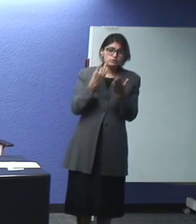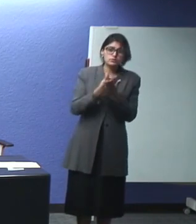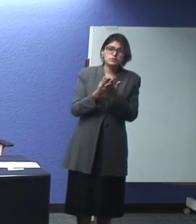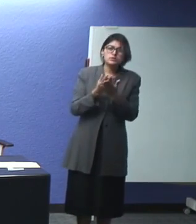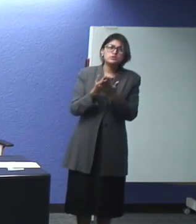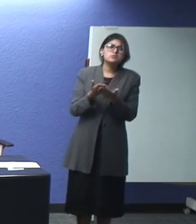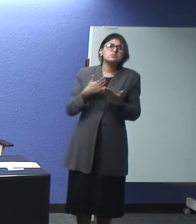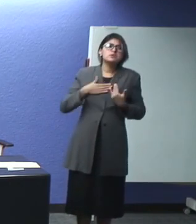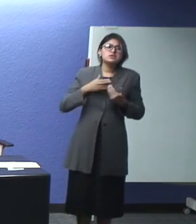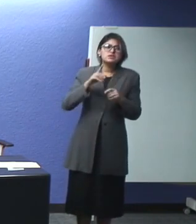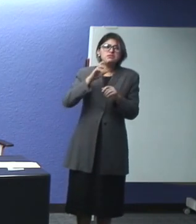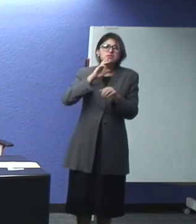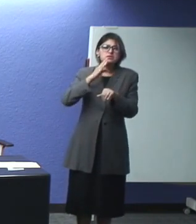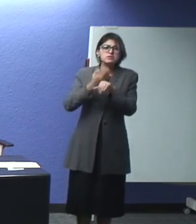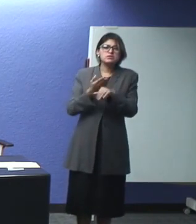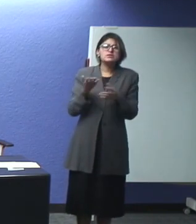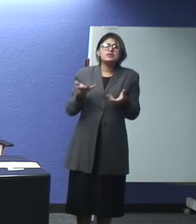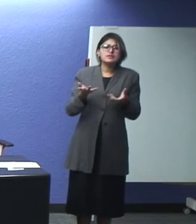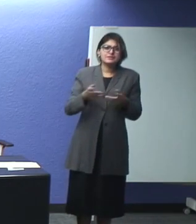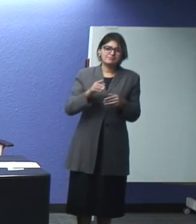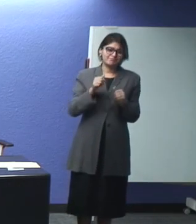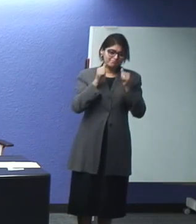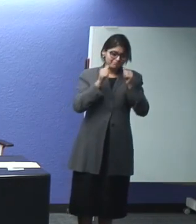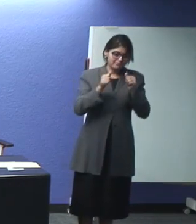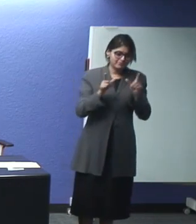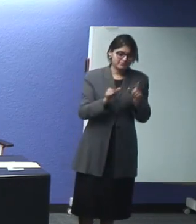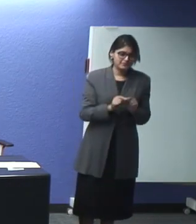escuchar directamente sus propuestas. Muchísimas gracias.